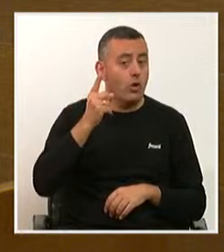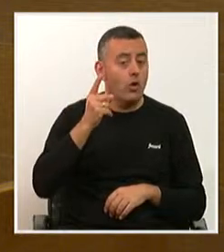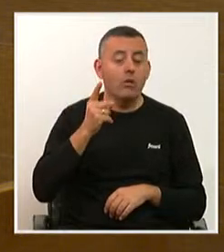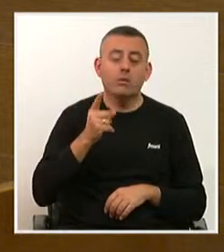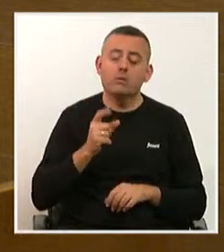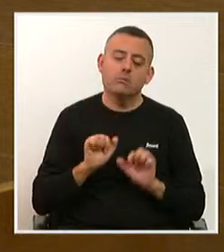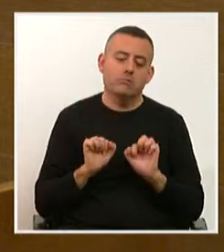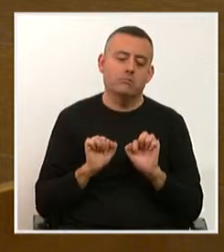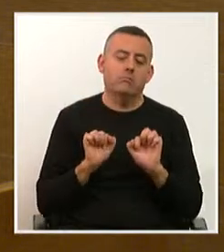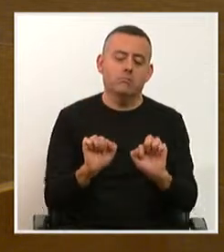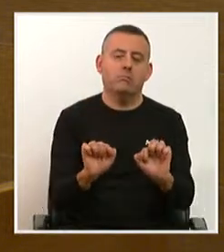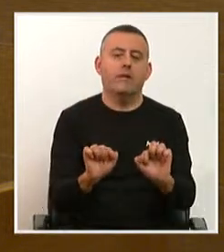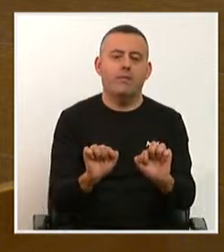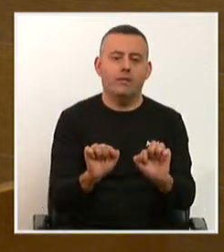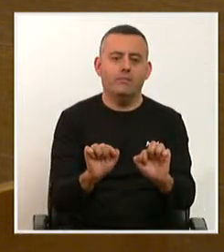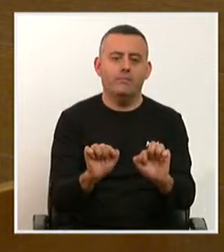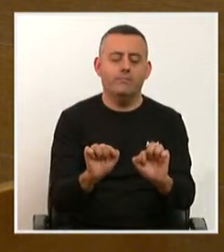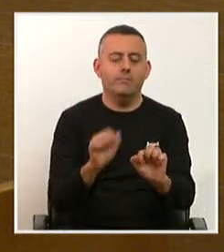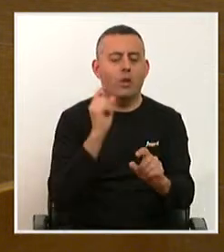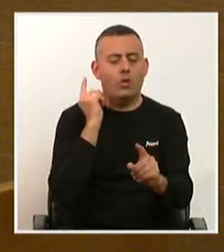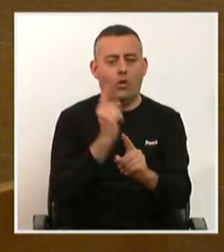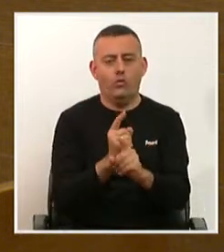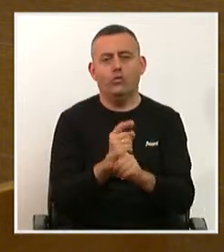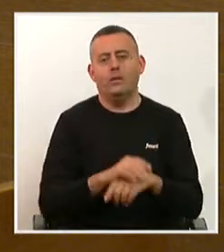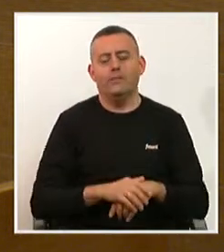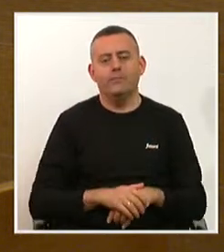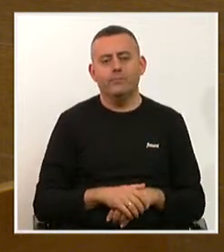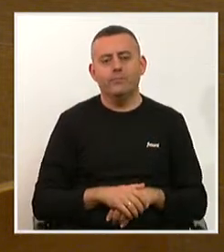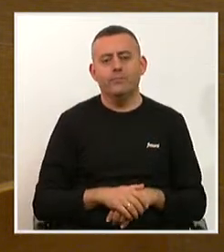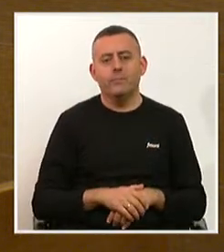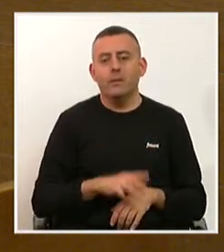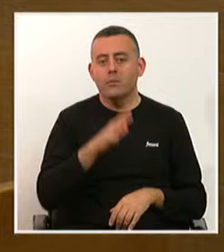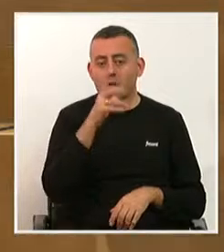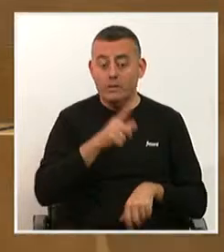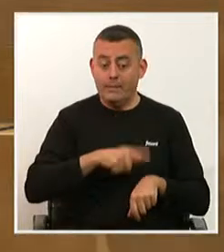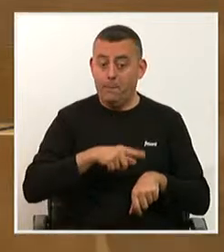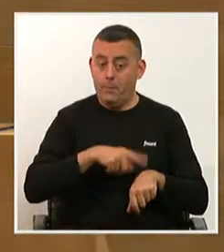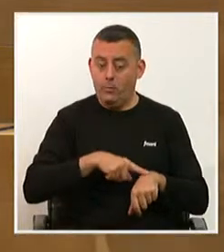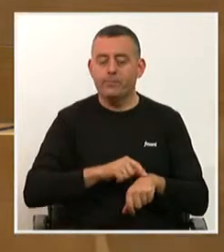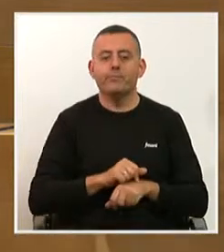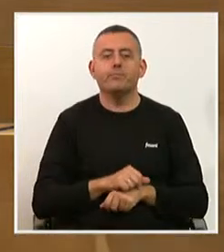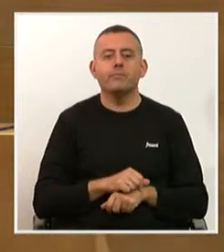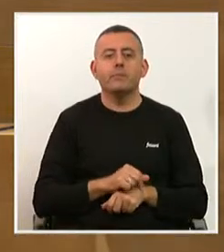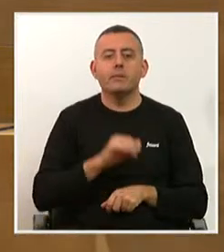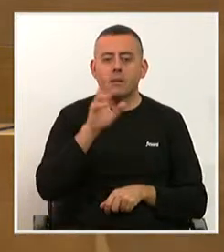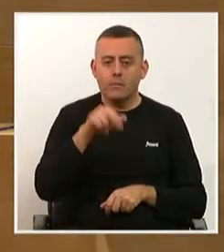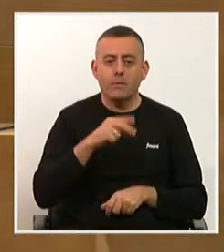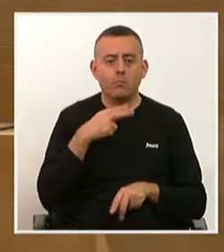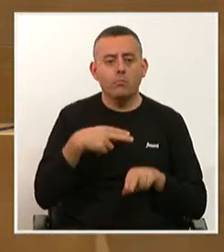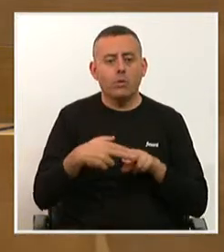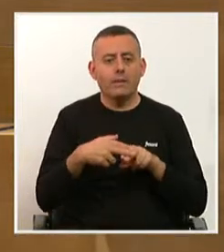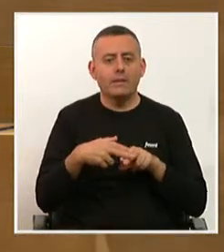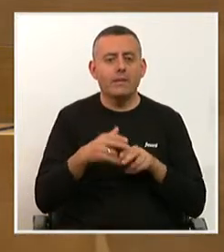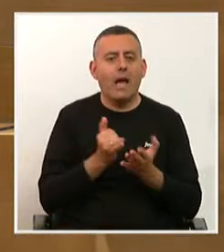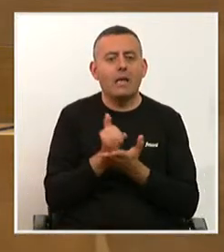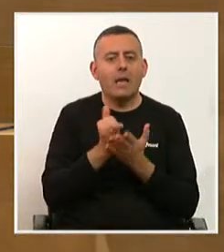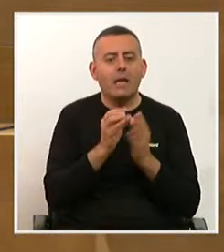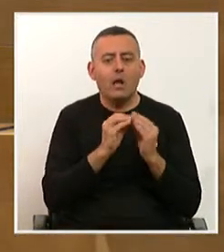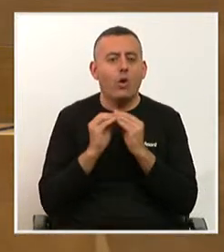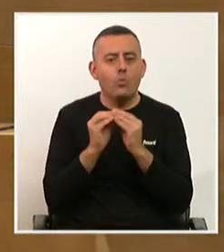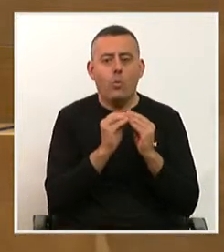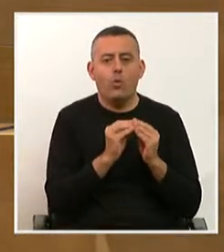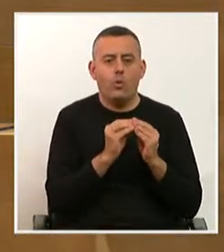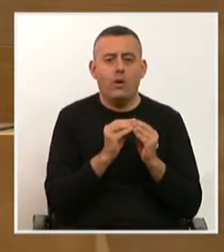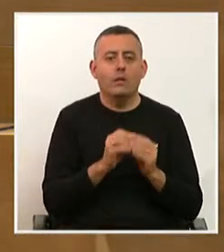votar en contra y el mate de la política agraria comuna que vost el par de vox El del